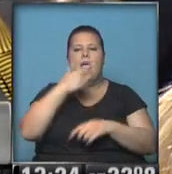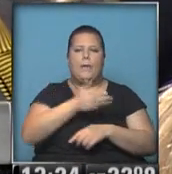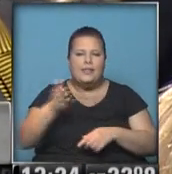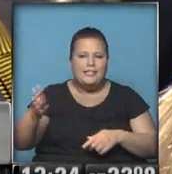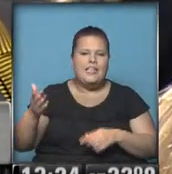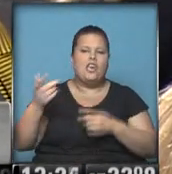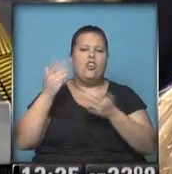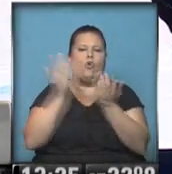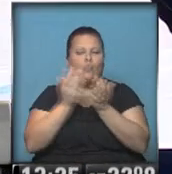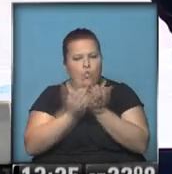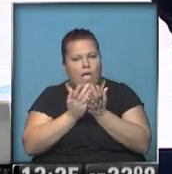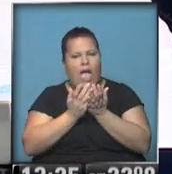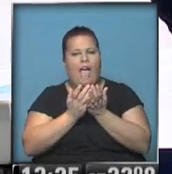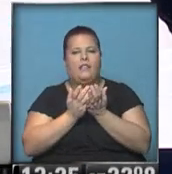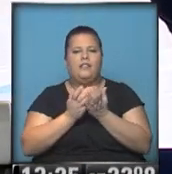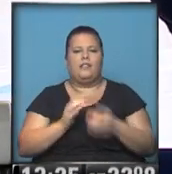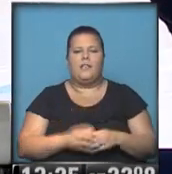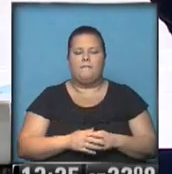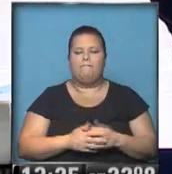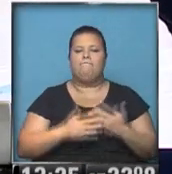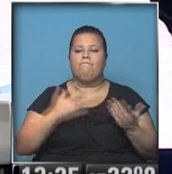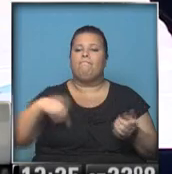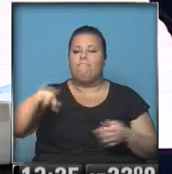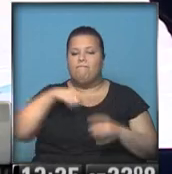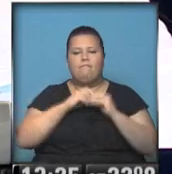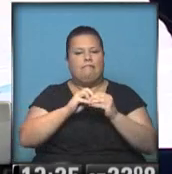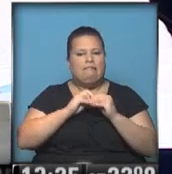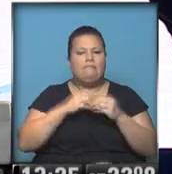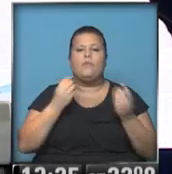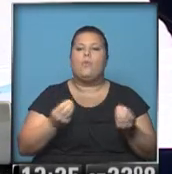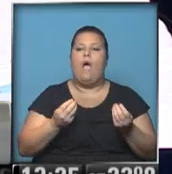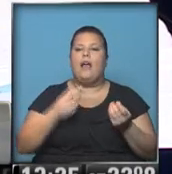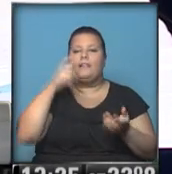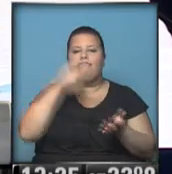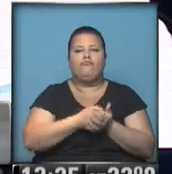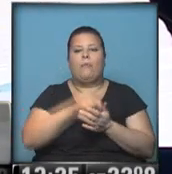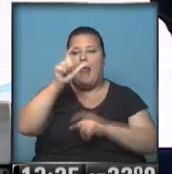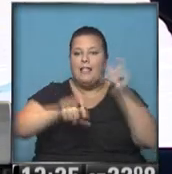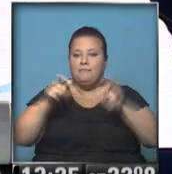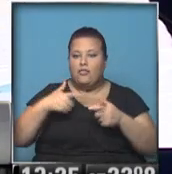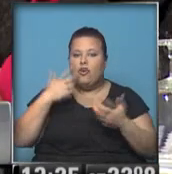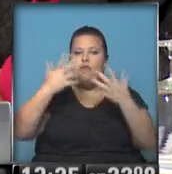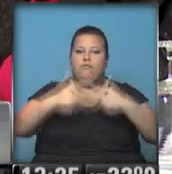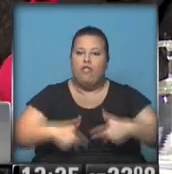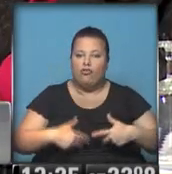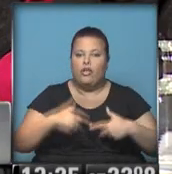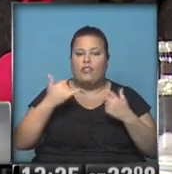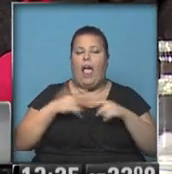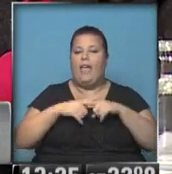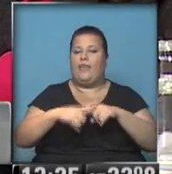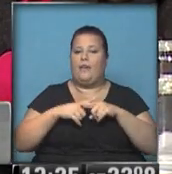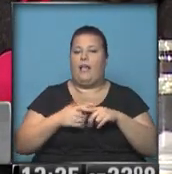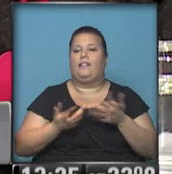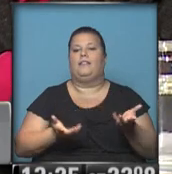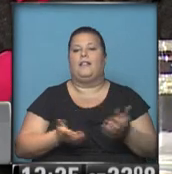vecinos, de estudiantes, que nos pusimos a debatir cuál va a ser el impacto para la gente de los proyectos que están en discusión